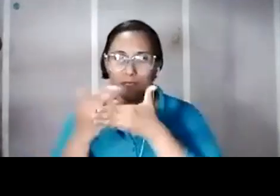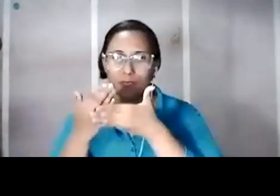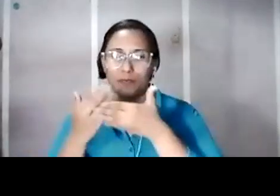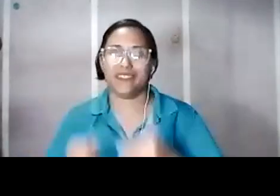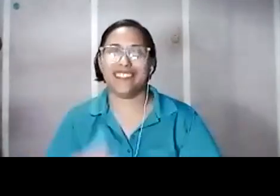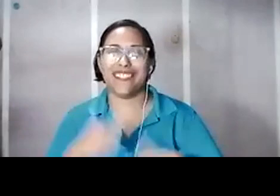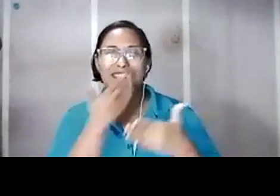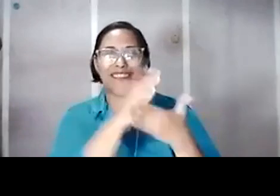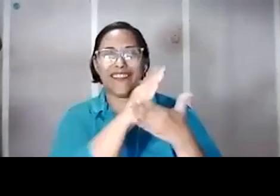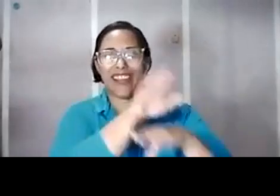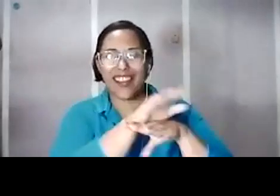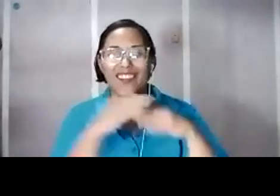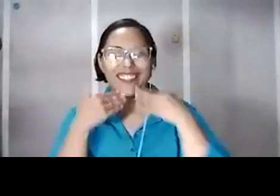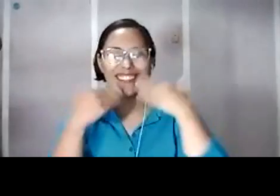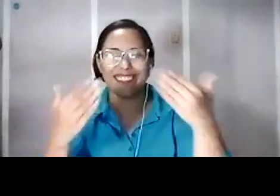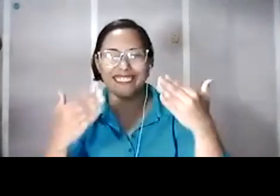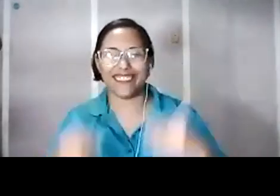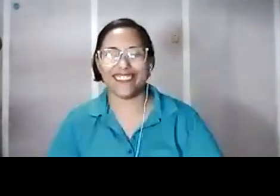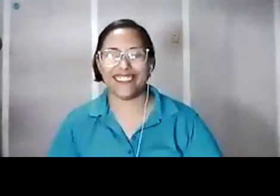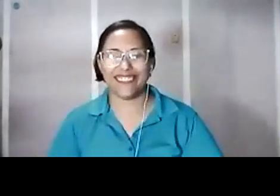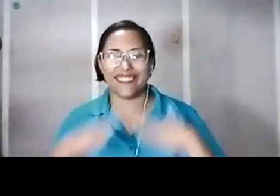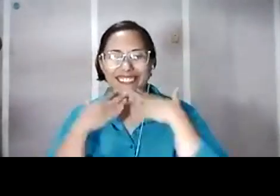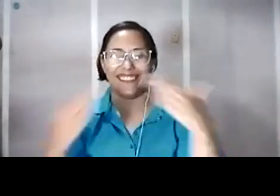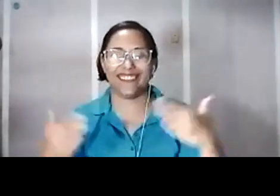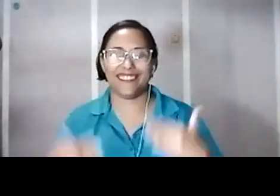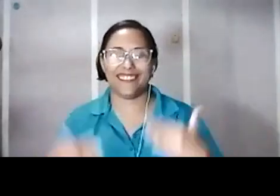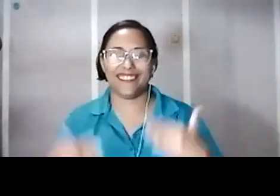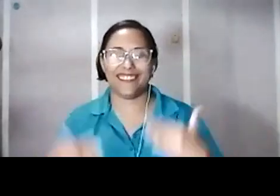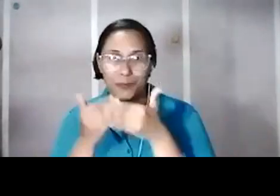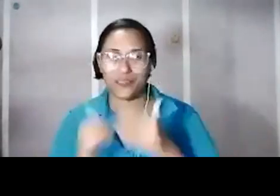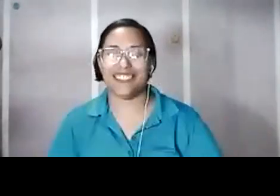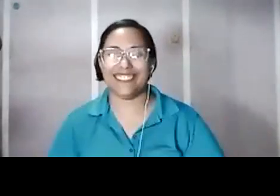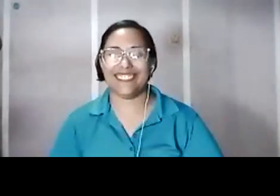Buenas noches y gracias. Seguro. Gracias a todos.